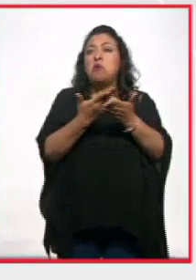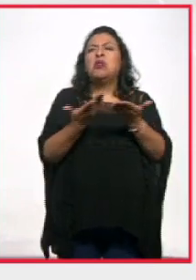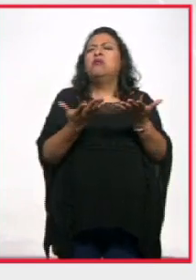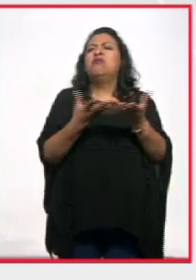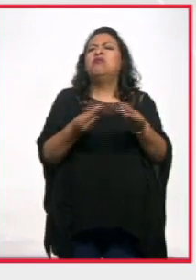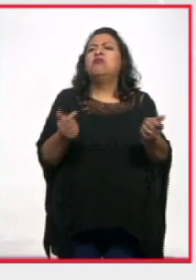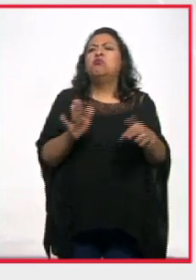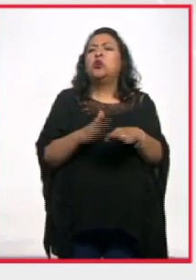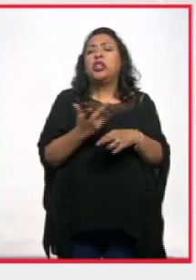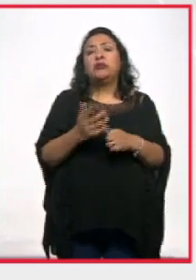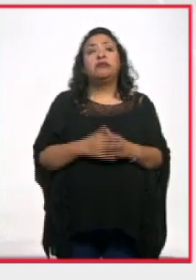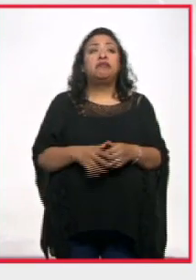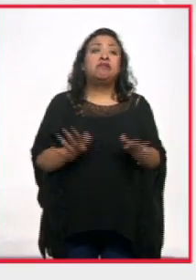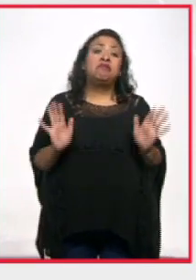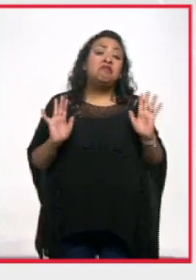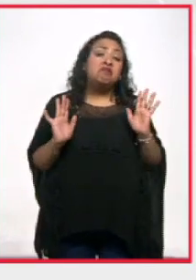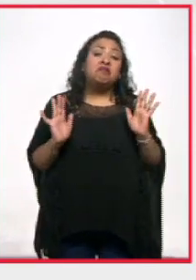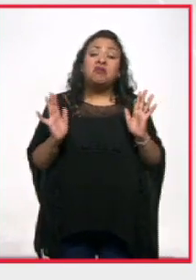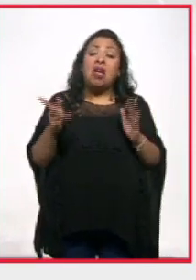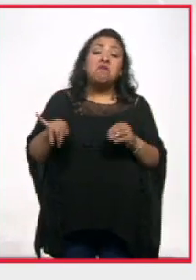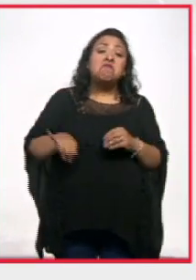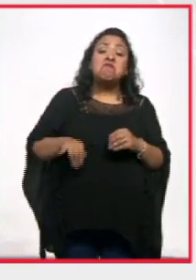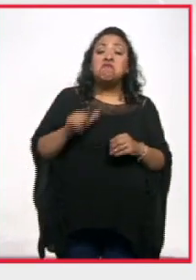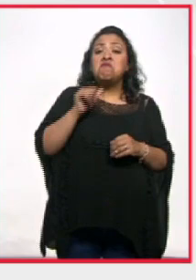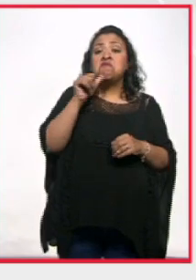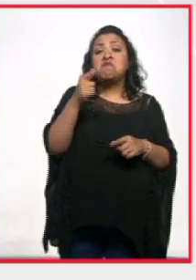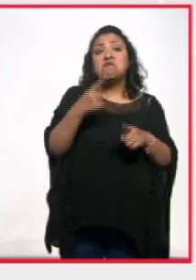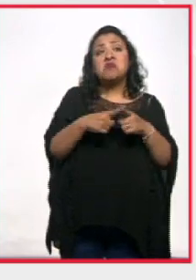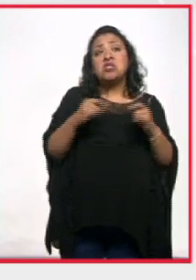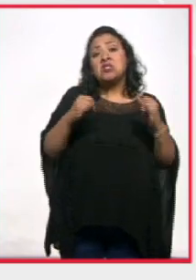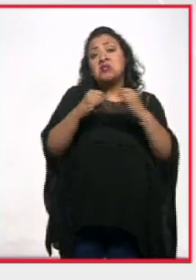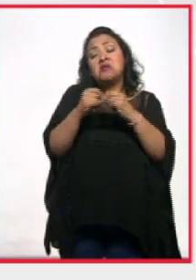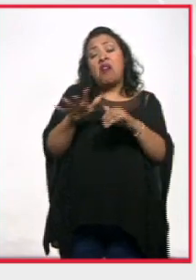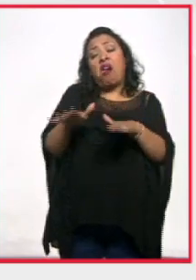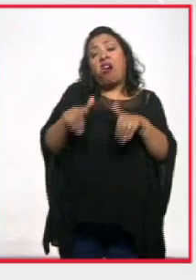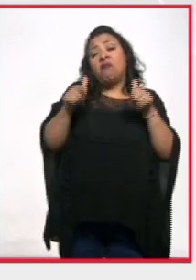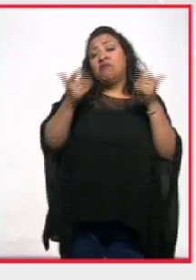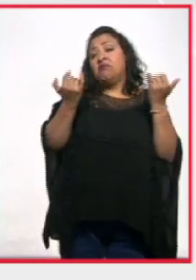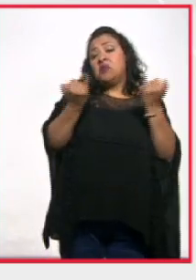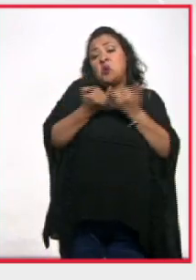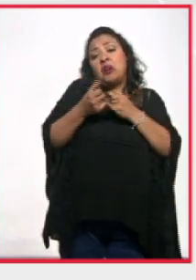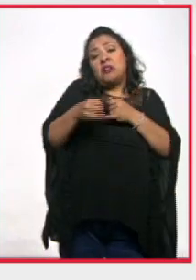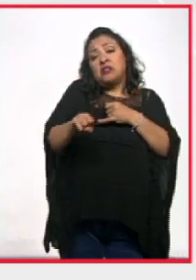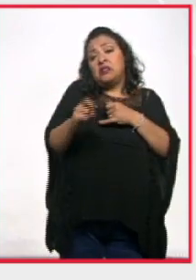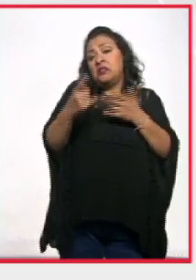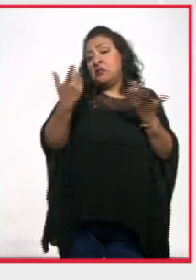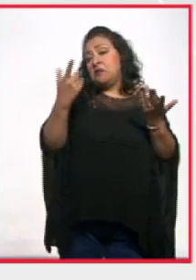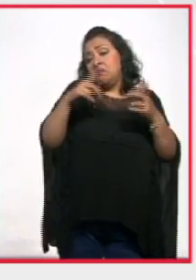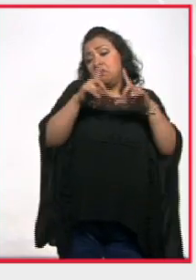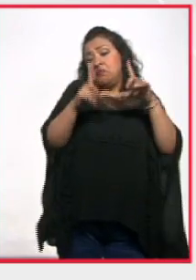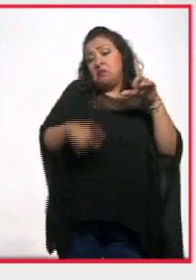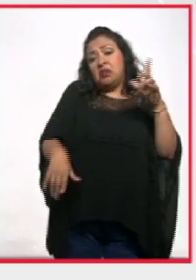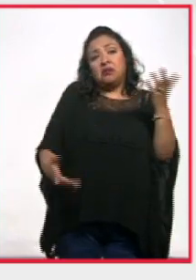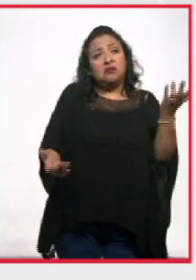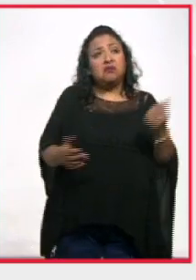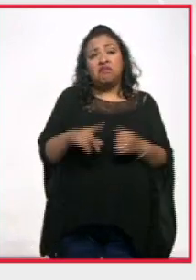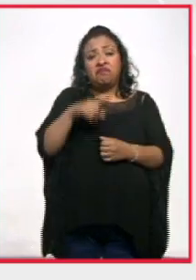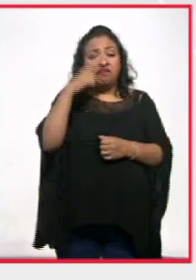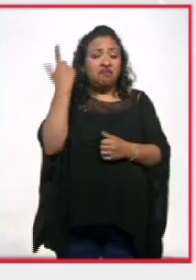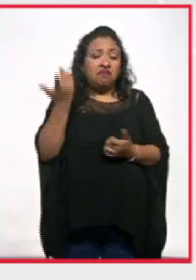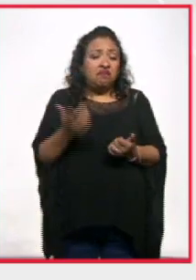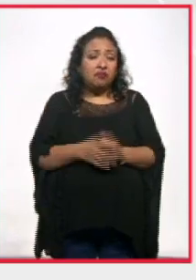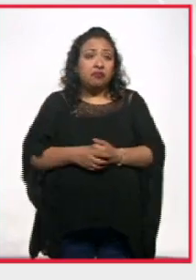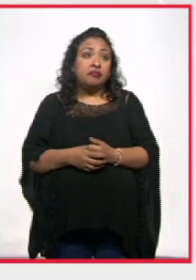acabó? Bueno, dejó de haber interés por parte de las instituciones, como sucede en este país con cierta frecuencia. Así de sencillo, ¿sí? En